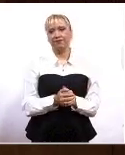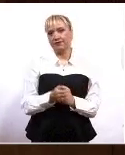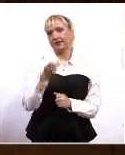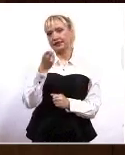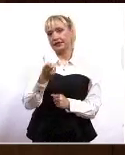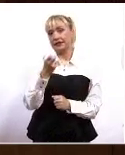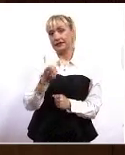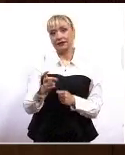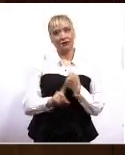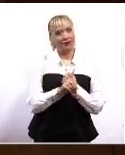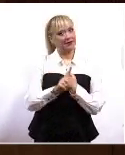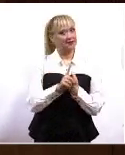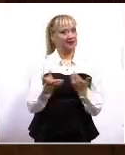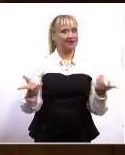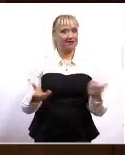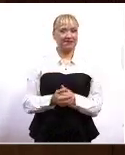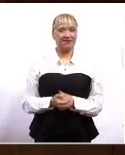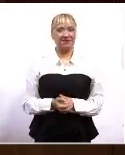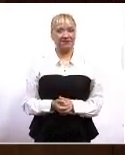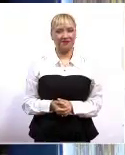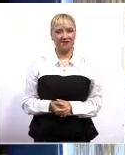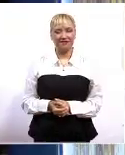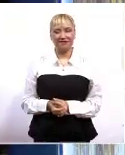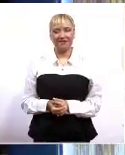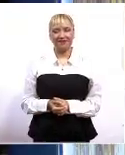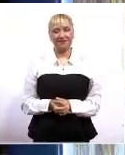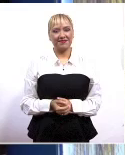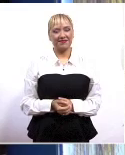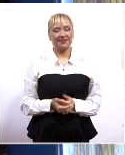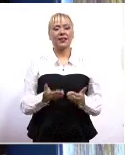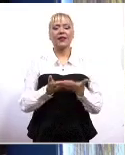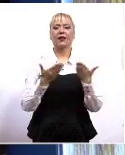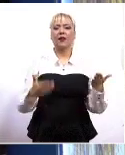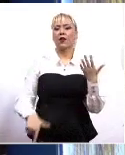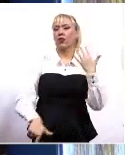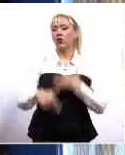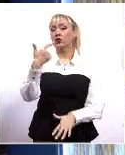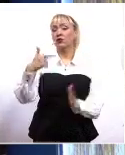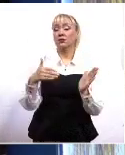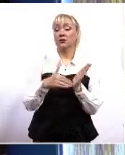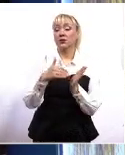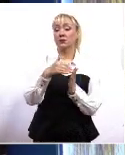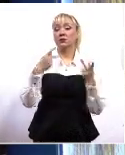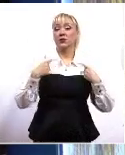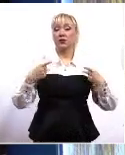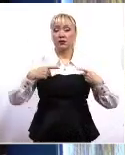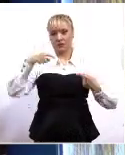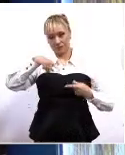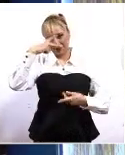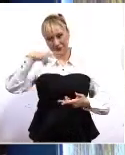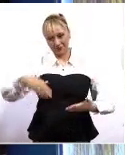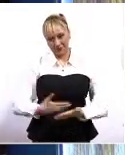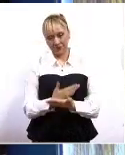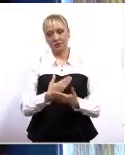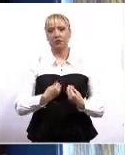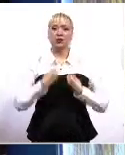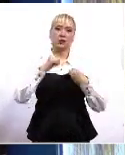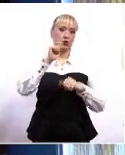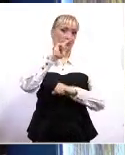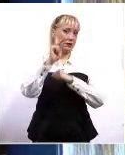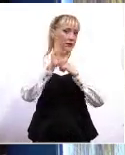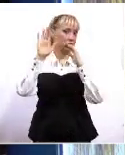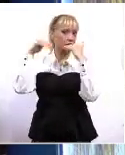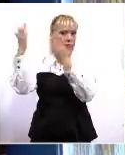Judicial de la Federación, Juan Carlos González. Más de 12 millones de personas nacidas en México que radican en el